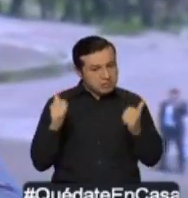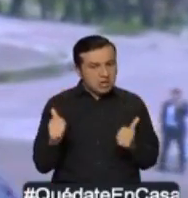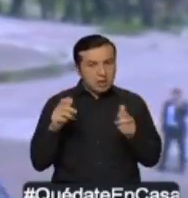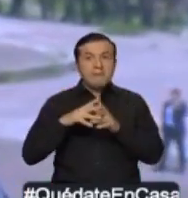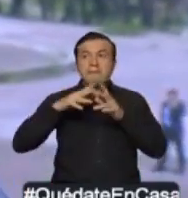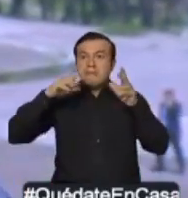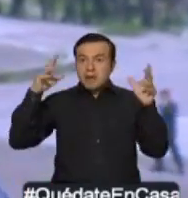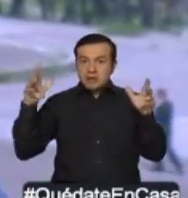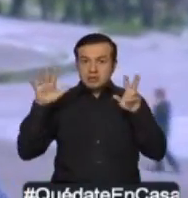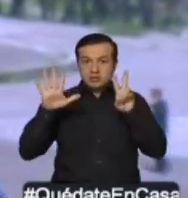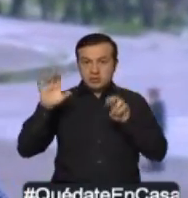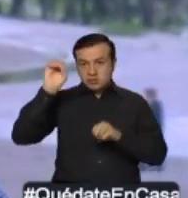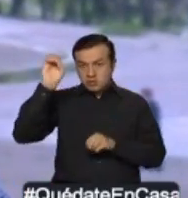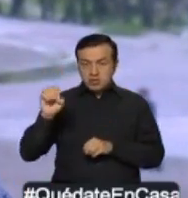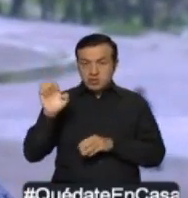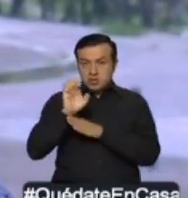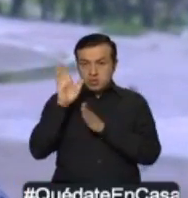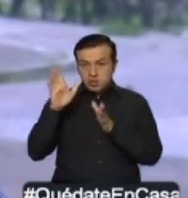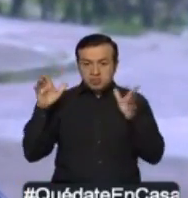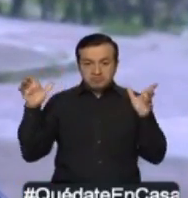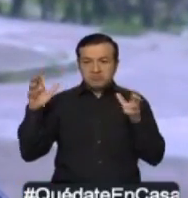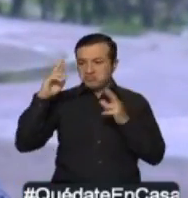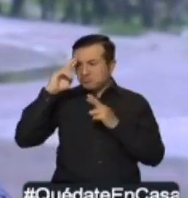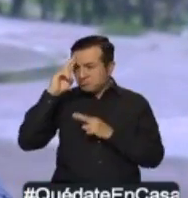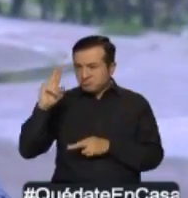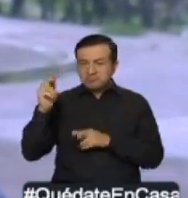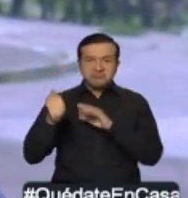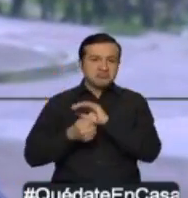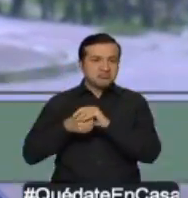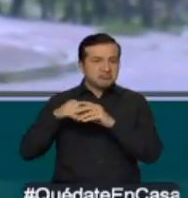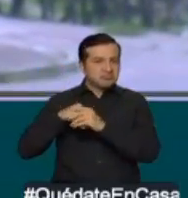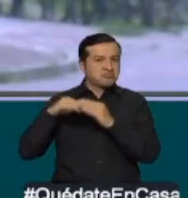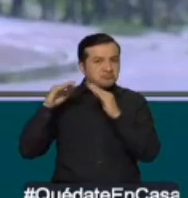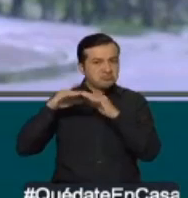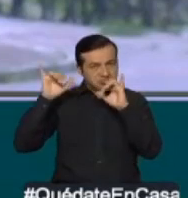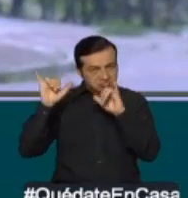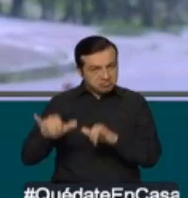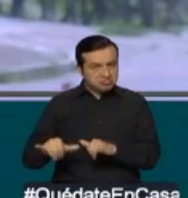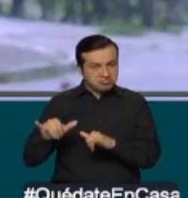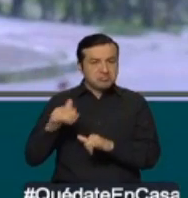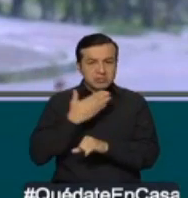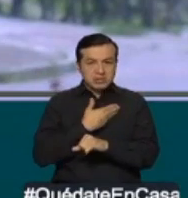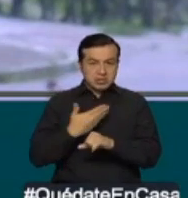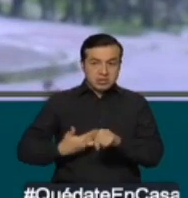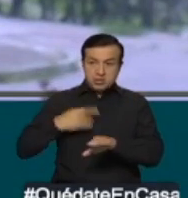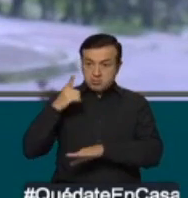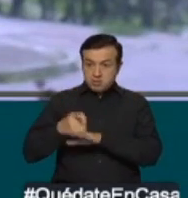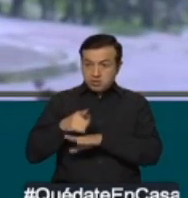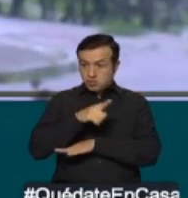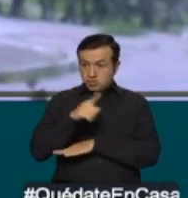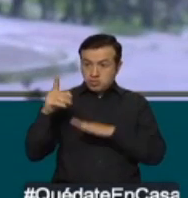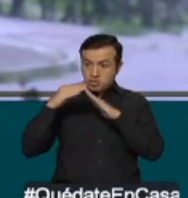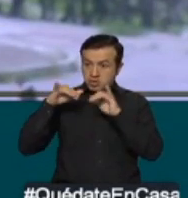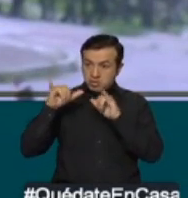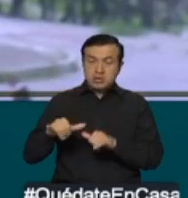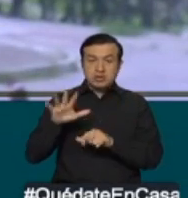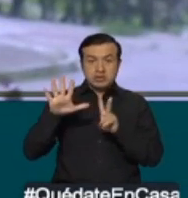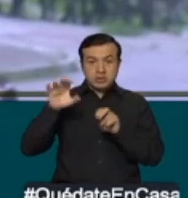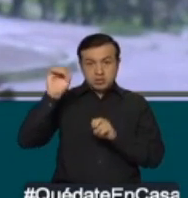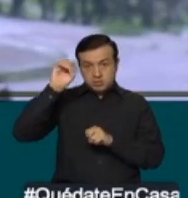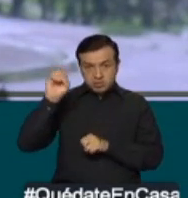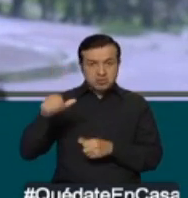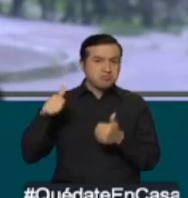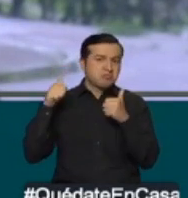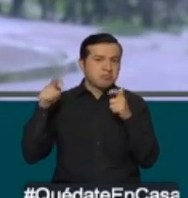dije anteriormente el 70 por ciento de ecuatorianos han cumplido con esta disposición con este pedido del presidente de la republica que se queden en su casa y